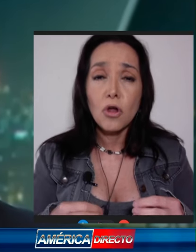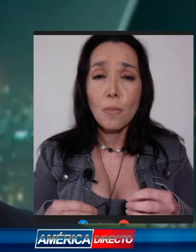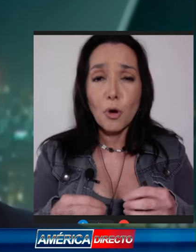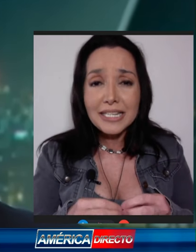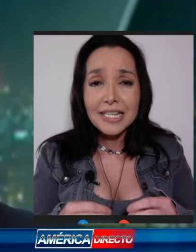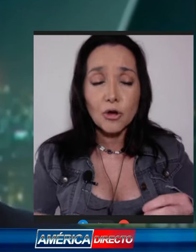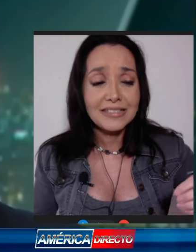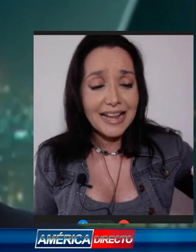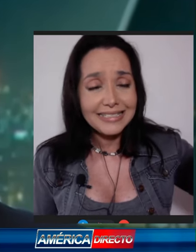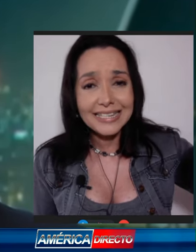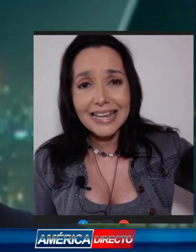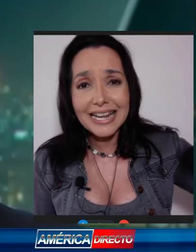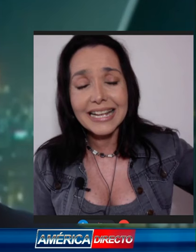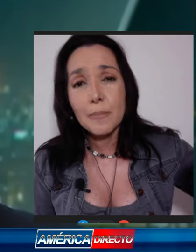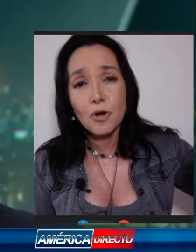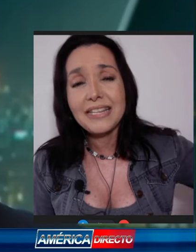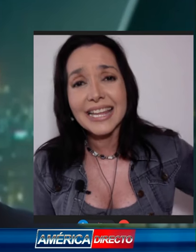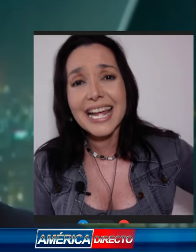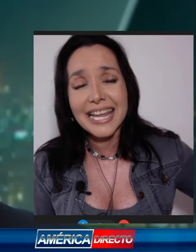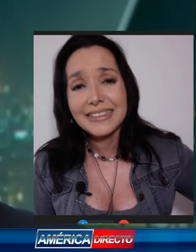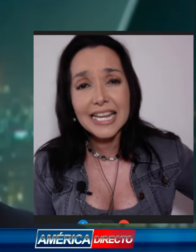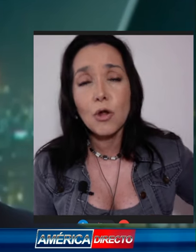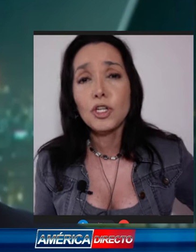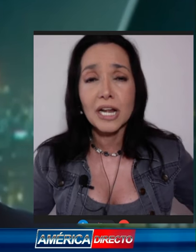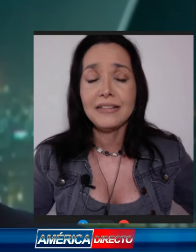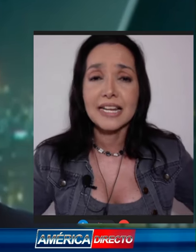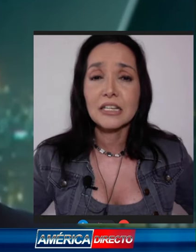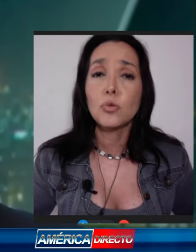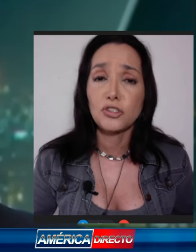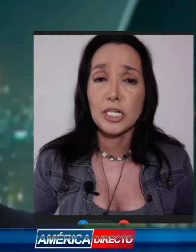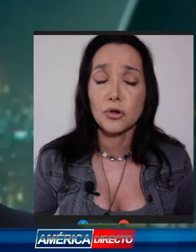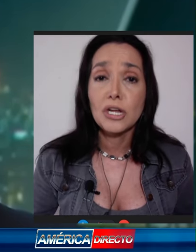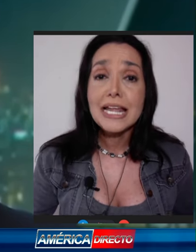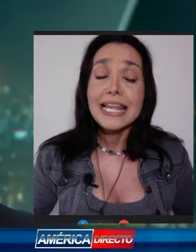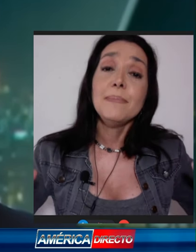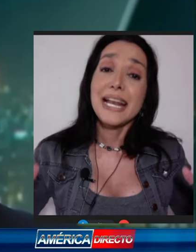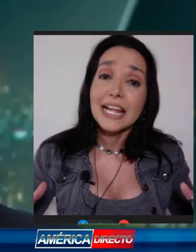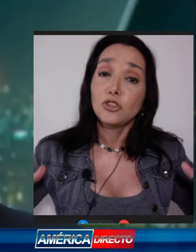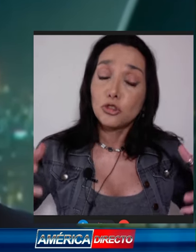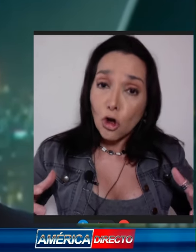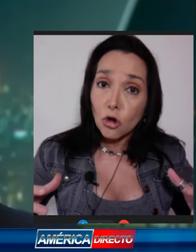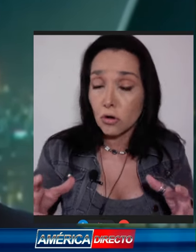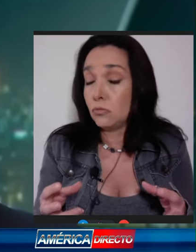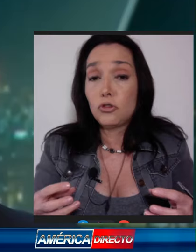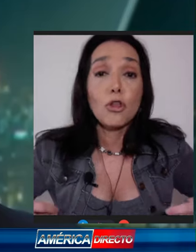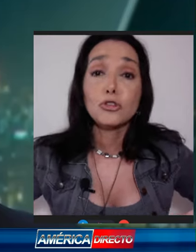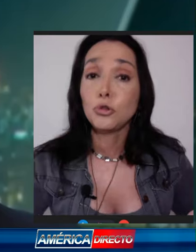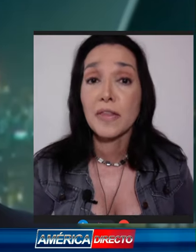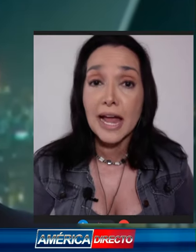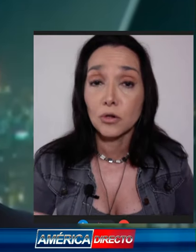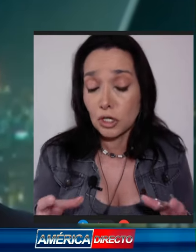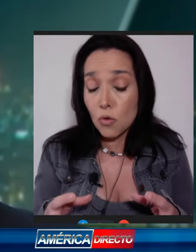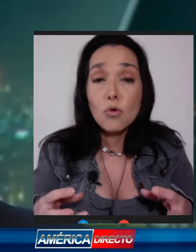alineamiento político de esa clase política decadente que lo único que le interesa es su bolsillo. Y Milei solo, con todos